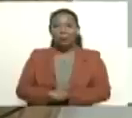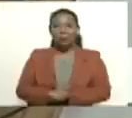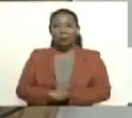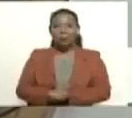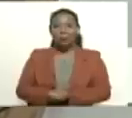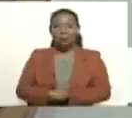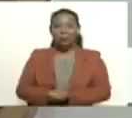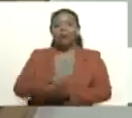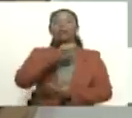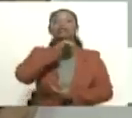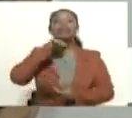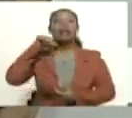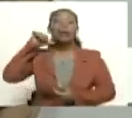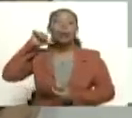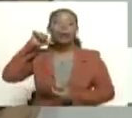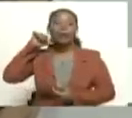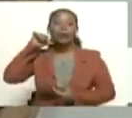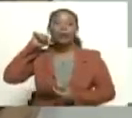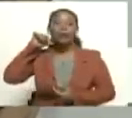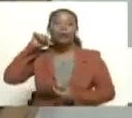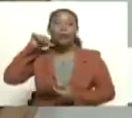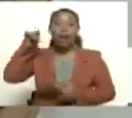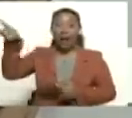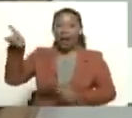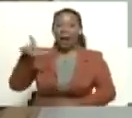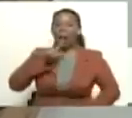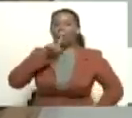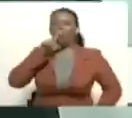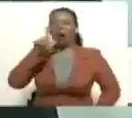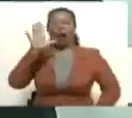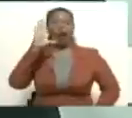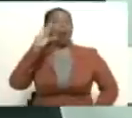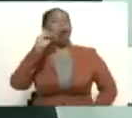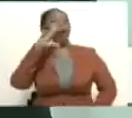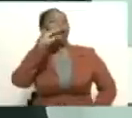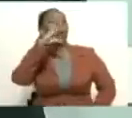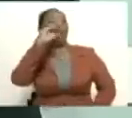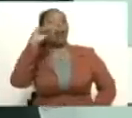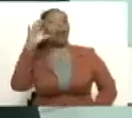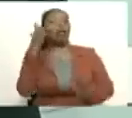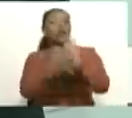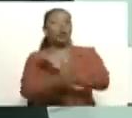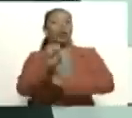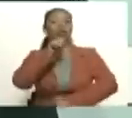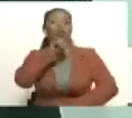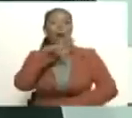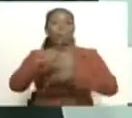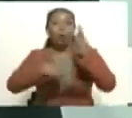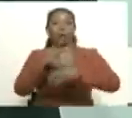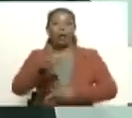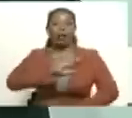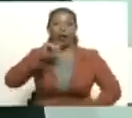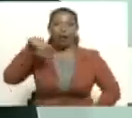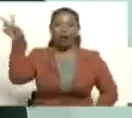Ramos Alup, si hay alguien mal hablado en la historia política contemporánea de Venezuela, es el señor Henry Ramos